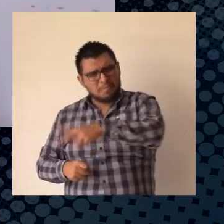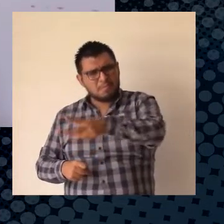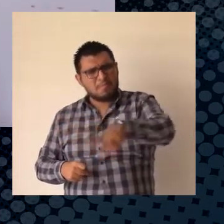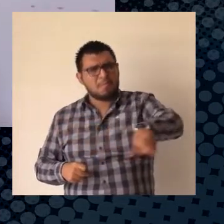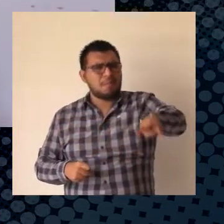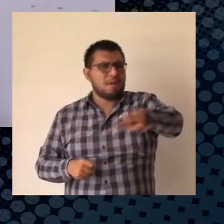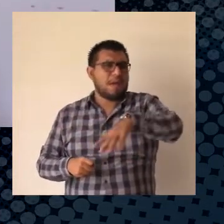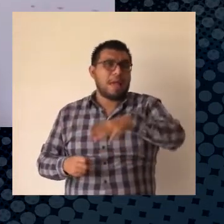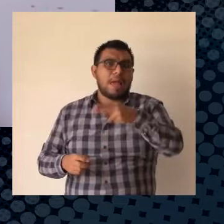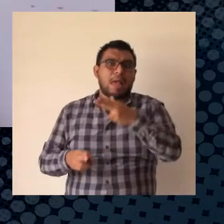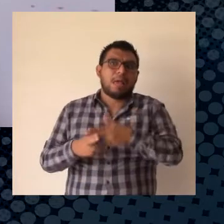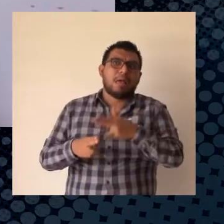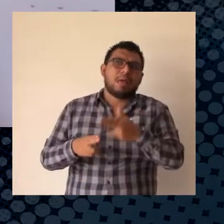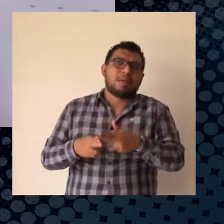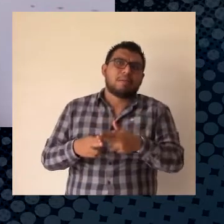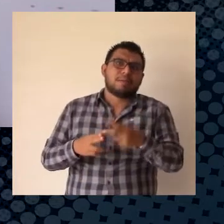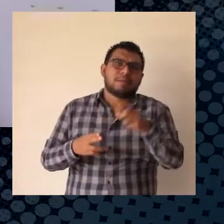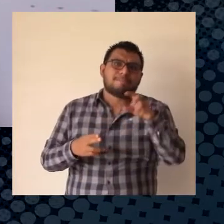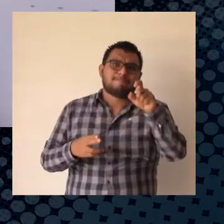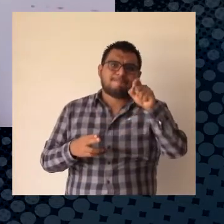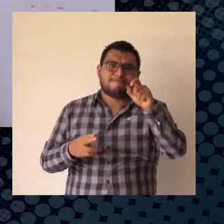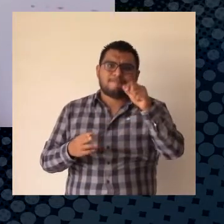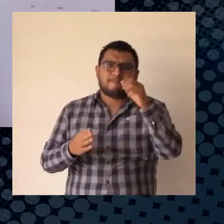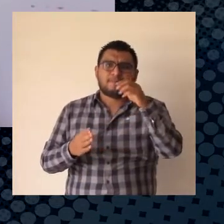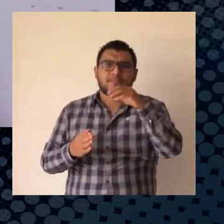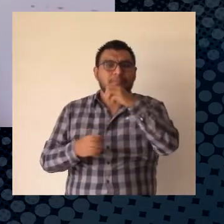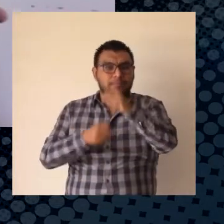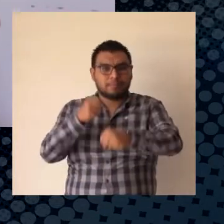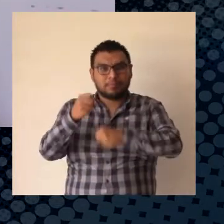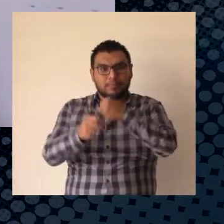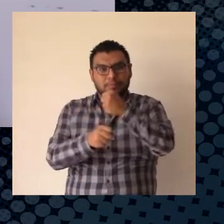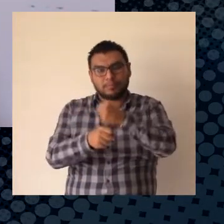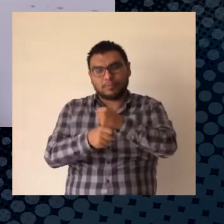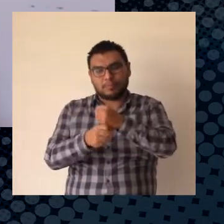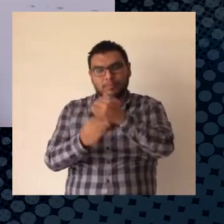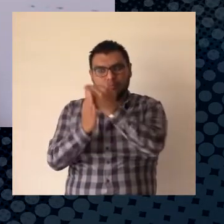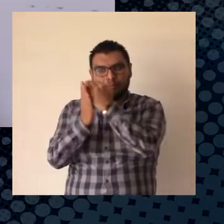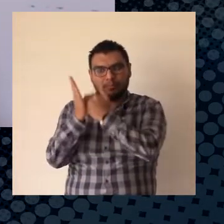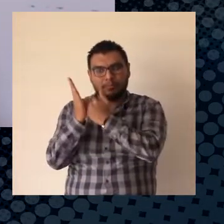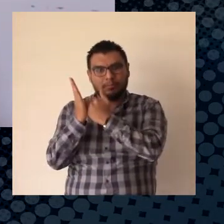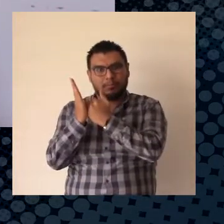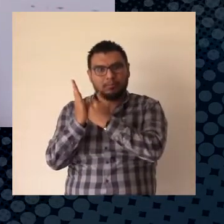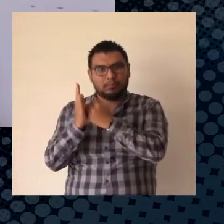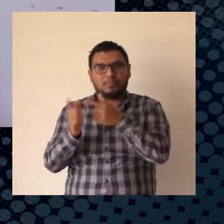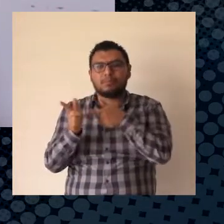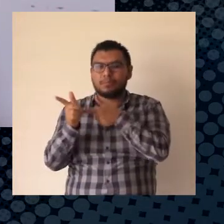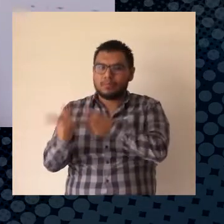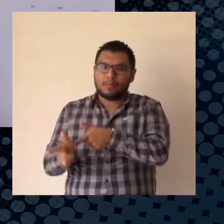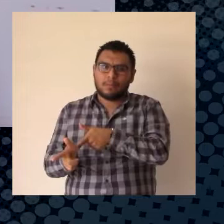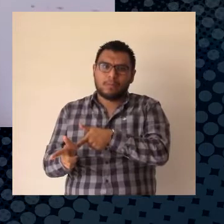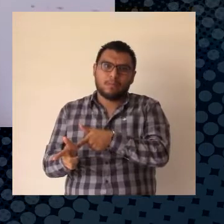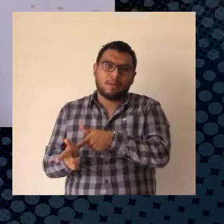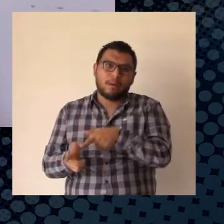todos los de 20 años para arriba. Y así fue. Así que cuando entra el pueblo a la